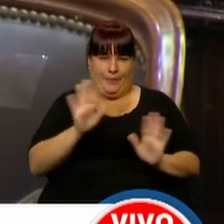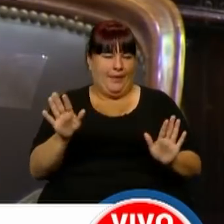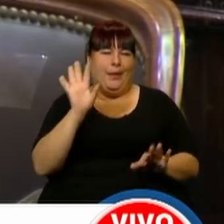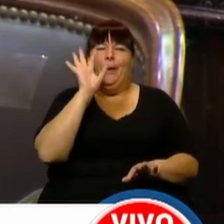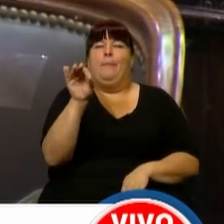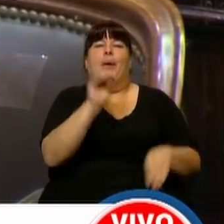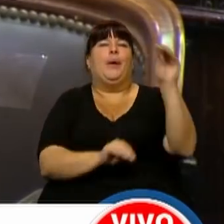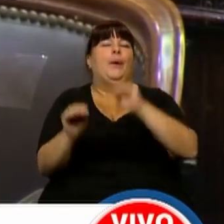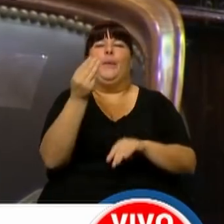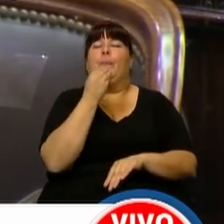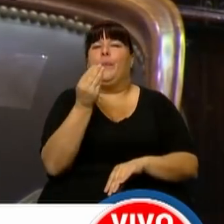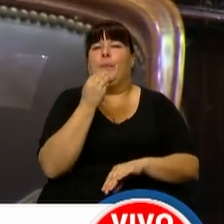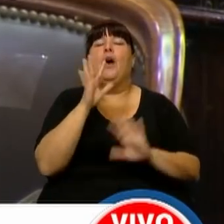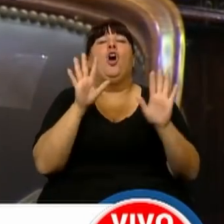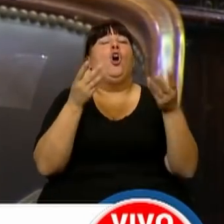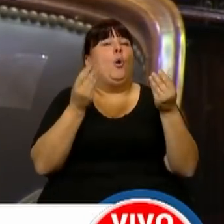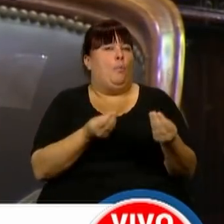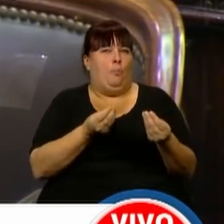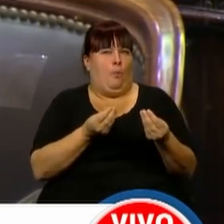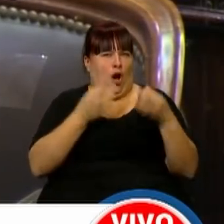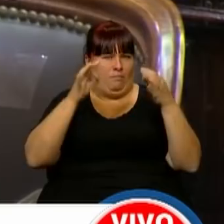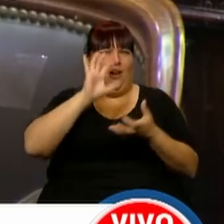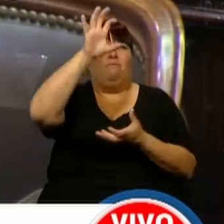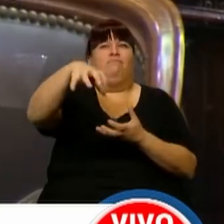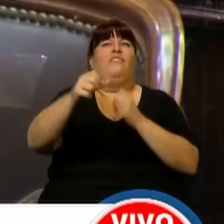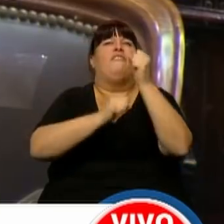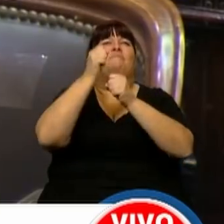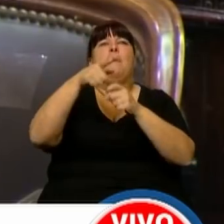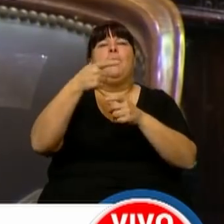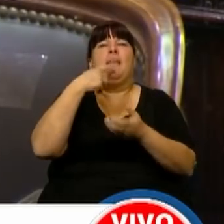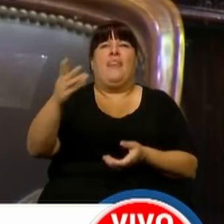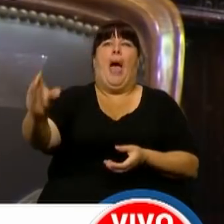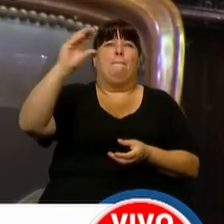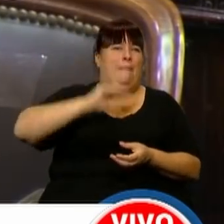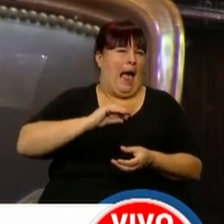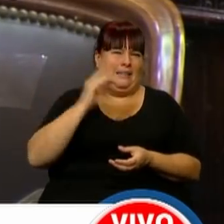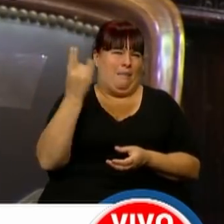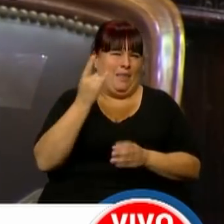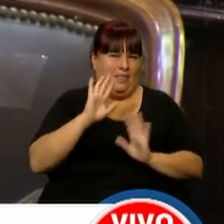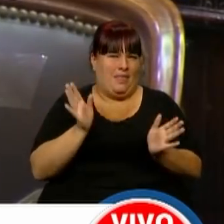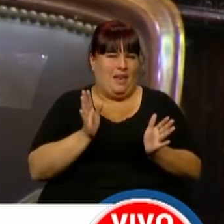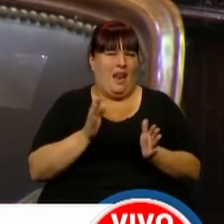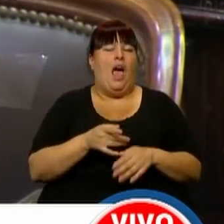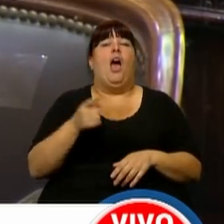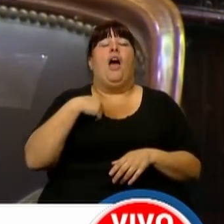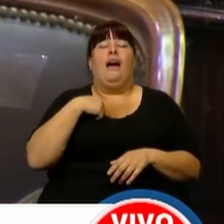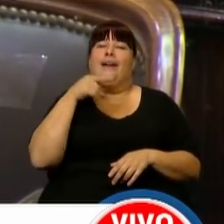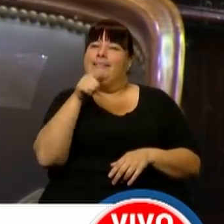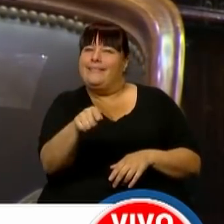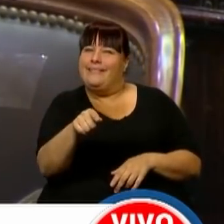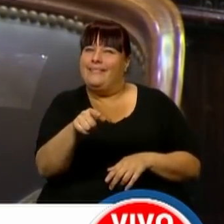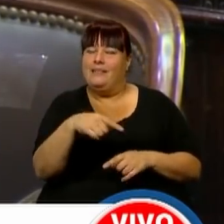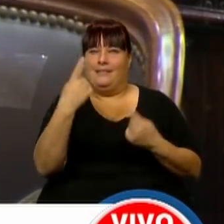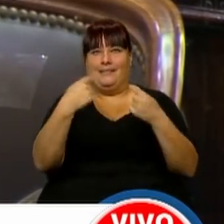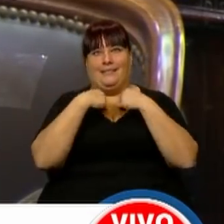un dibujo a todas luces porque no hay ningún organismo financiero comprometido a entregar esa cantidad de dinero. Y cuando pusimos el dedo en esa llaga